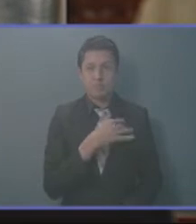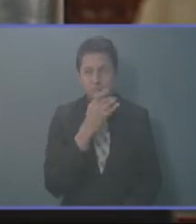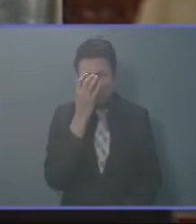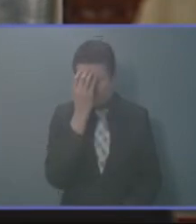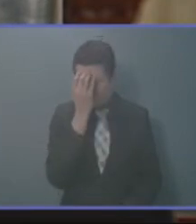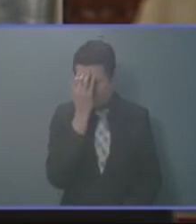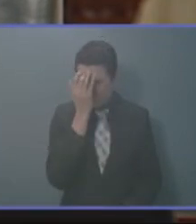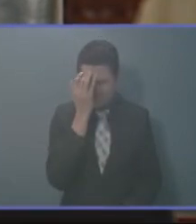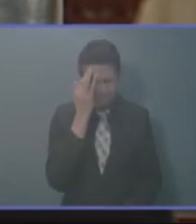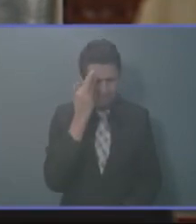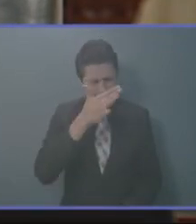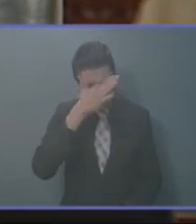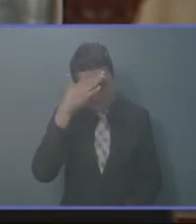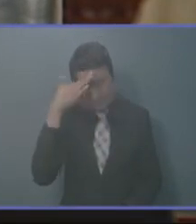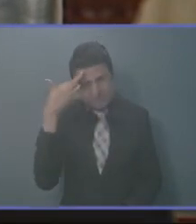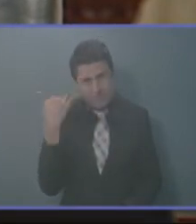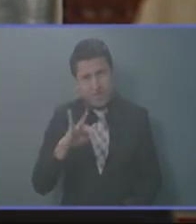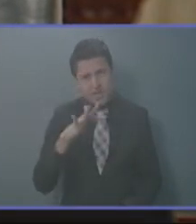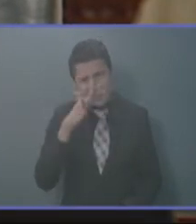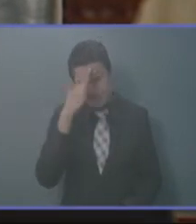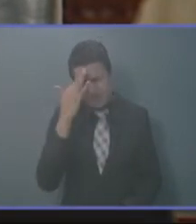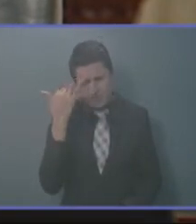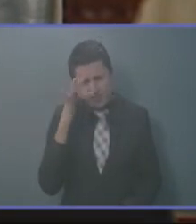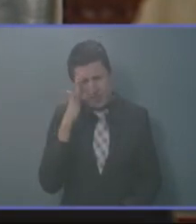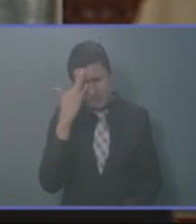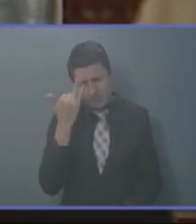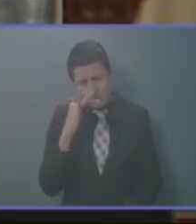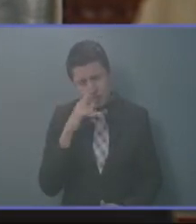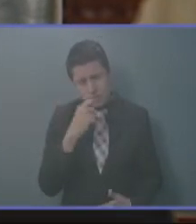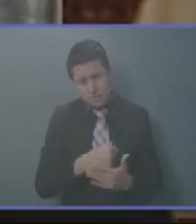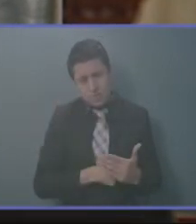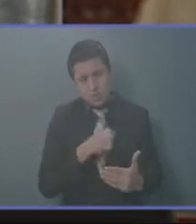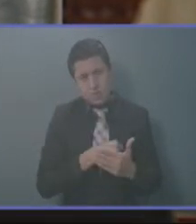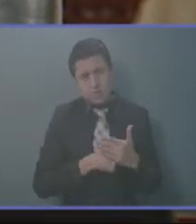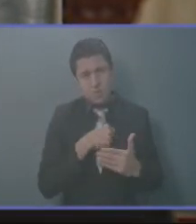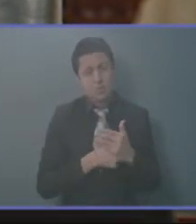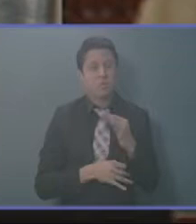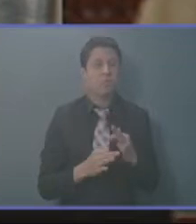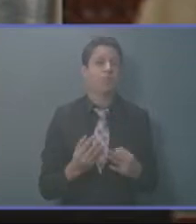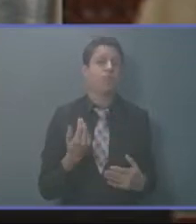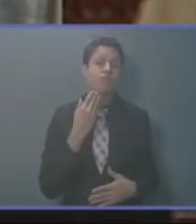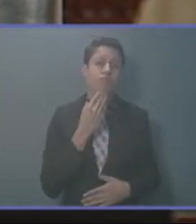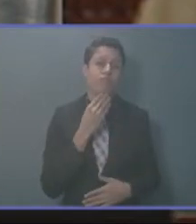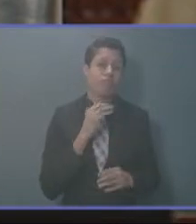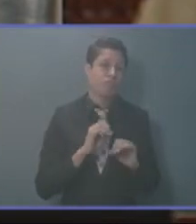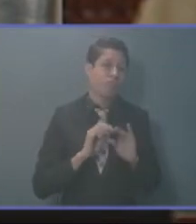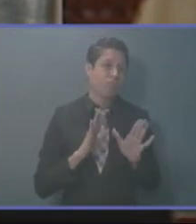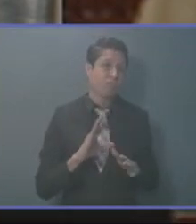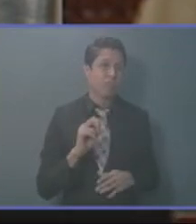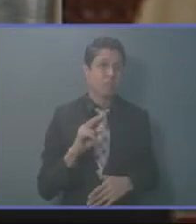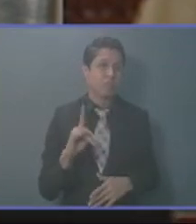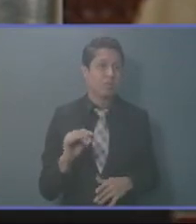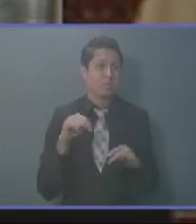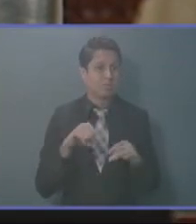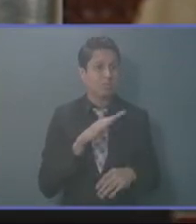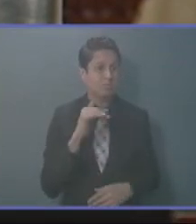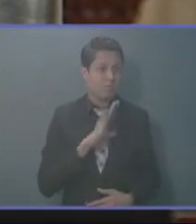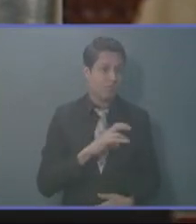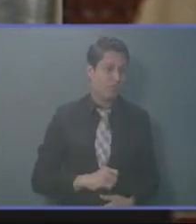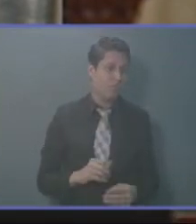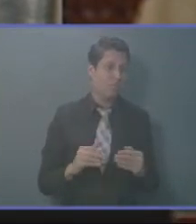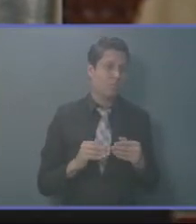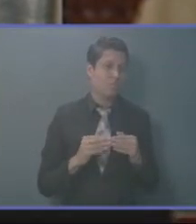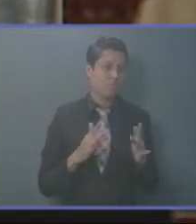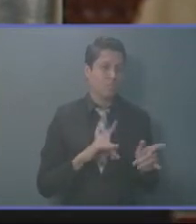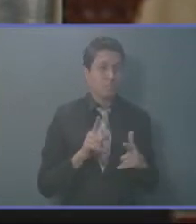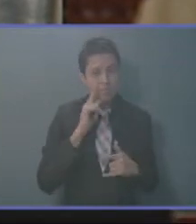procurando cumplir con todos los estándares y protocolos internacionales en lo relativo a la pandemia dentro de la realidad fiscal del país, así como se